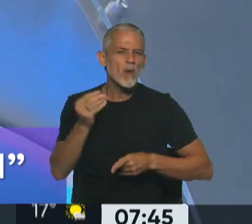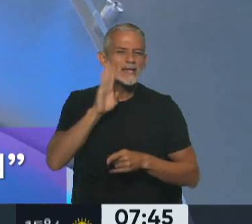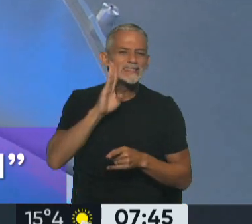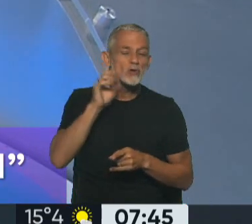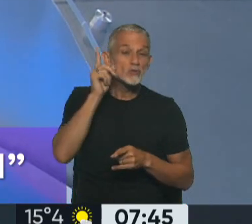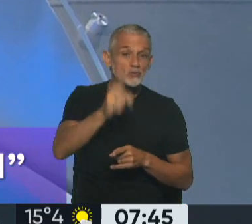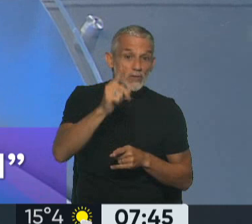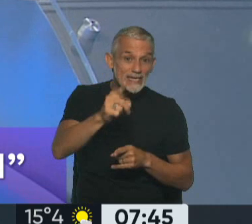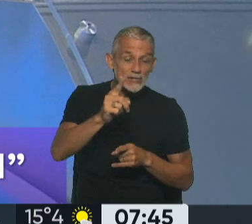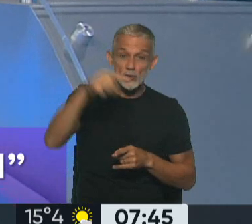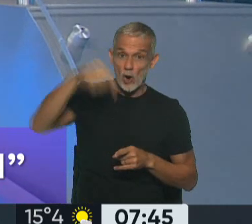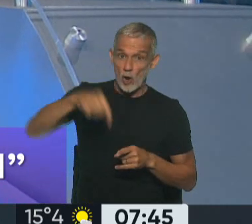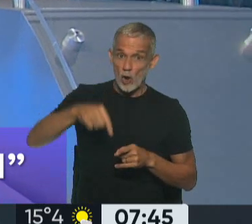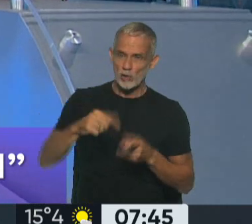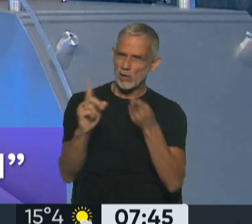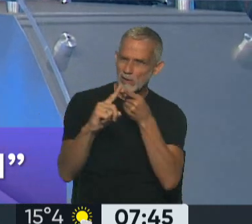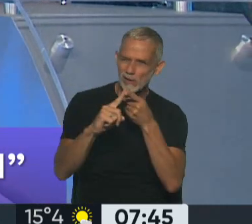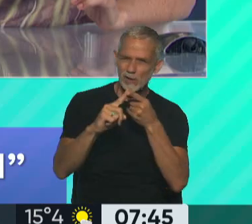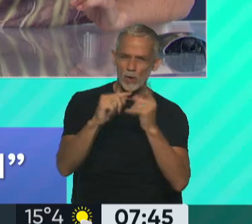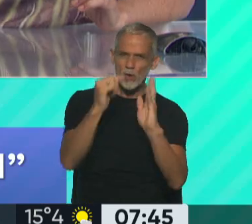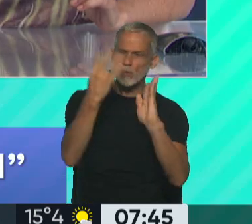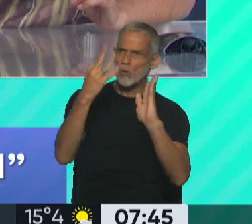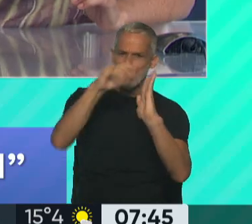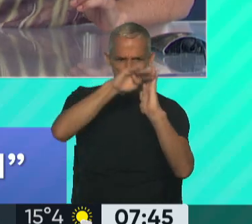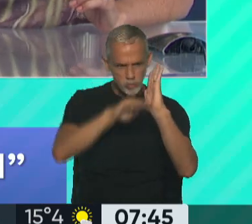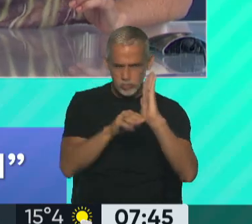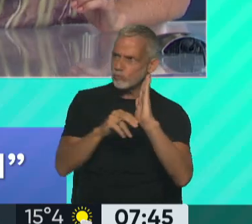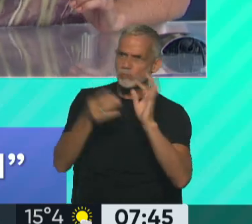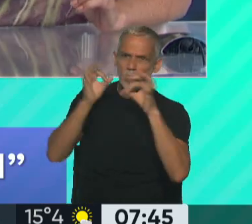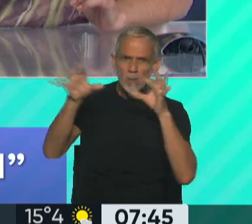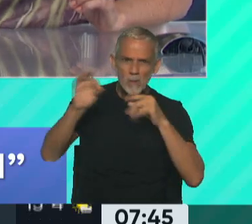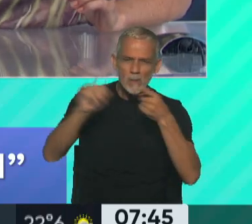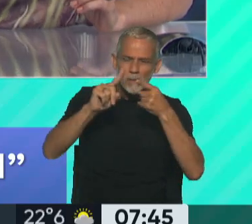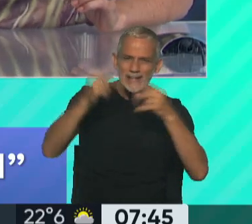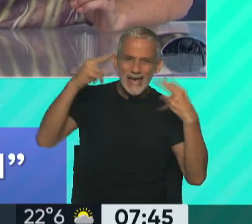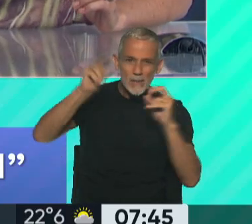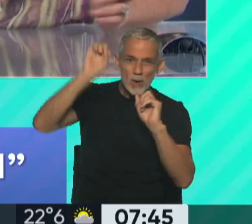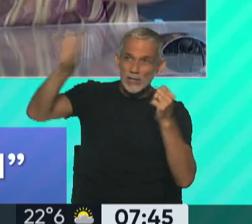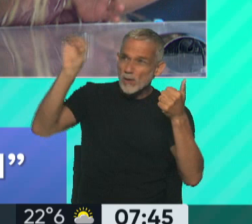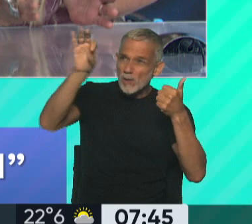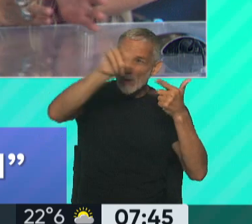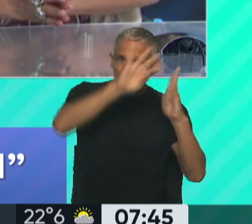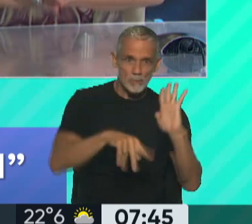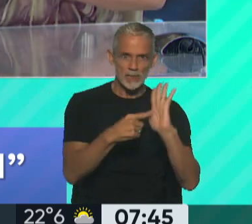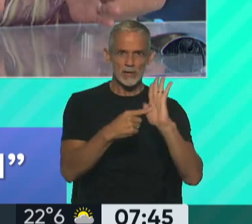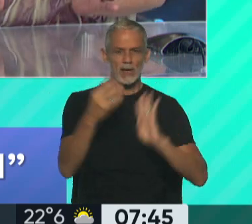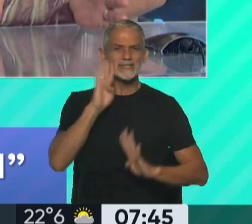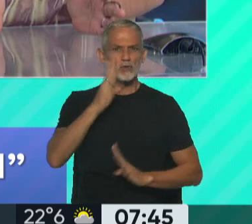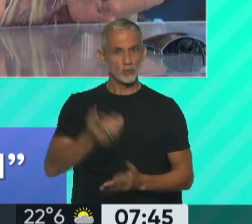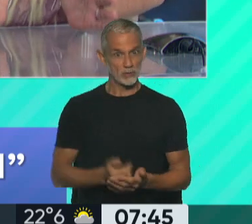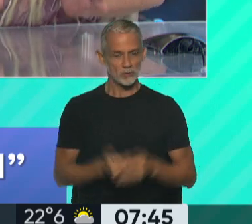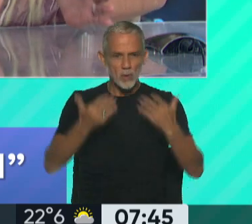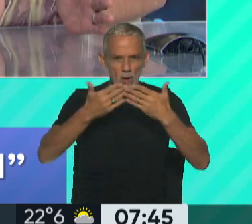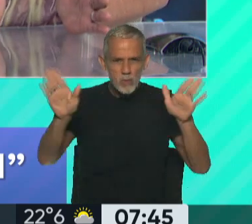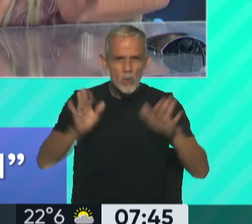Unidos es hoy nuestro cuarto de exportación nuestro cuarto destino exportador pero se reabrió ese